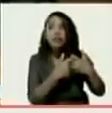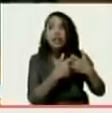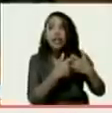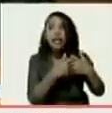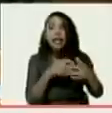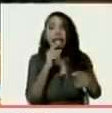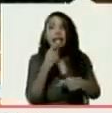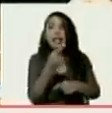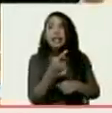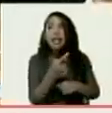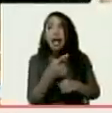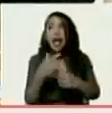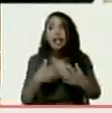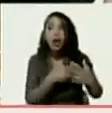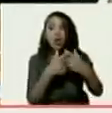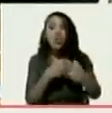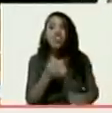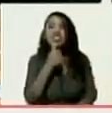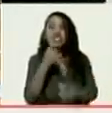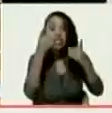que decide quién va a ser